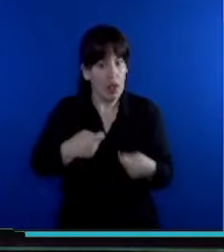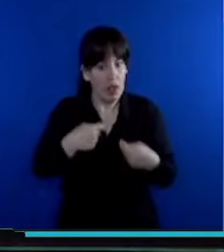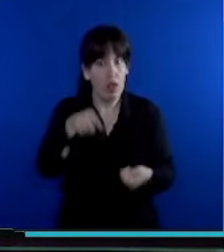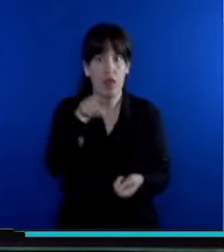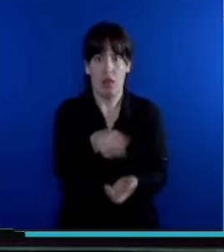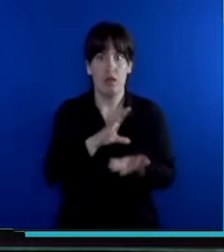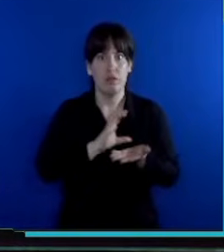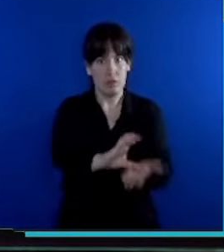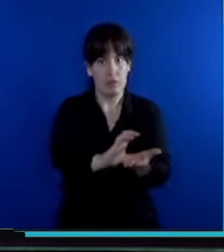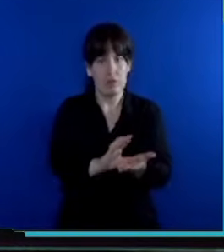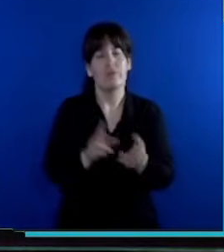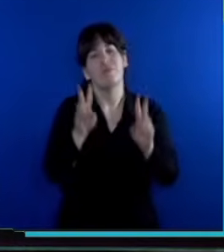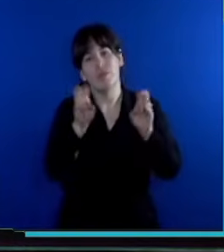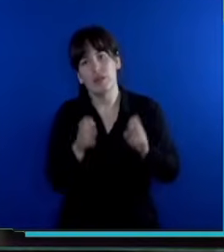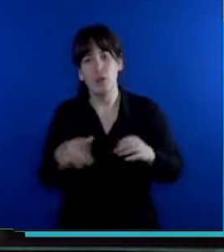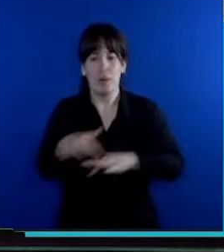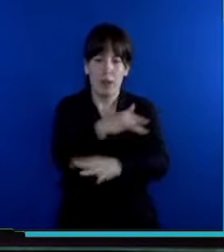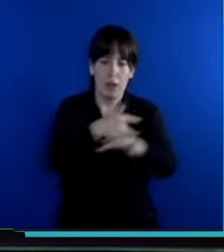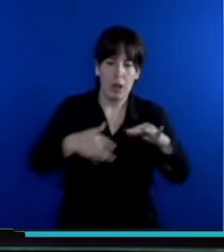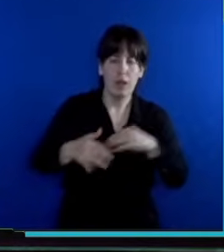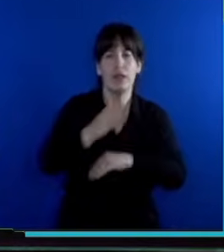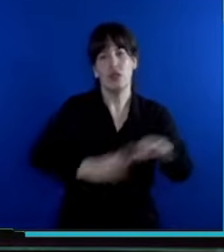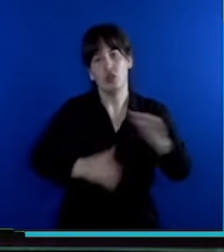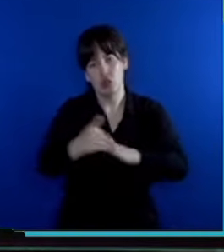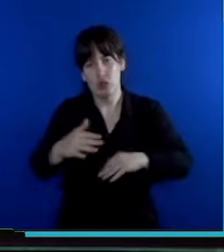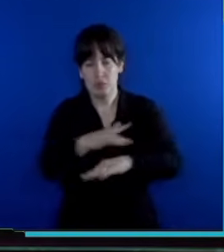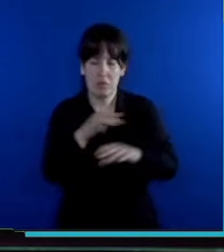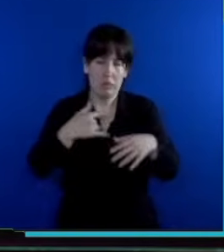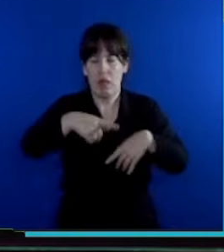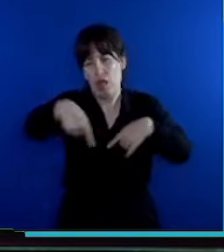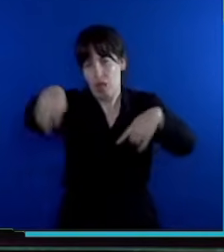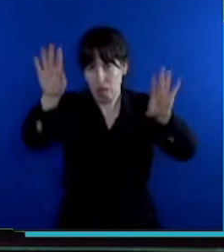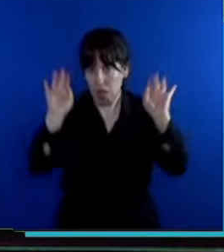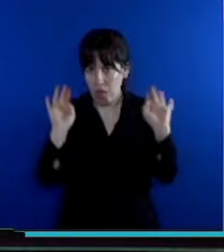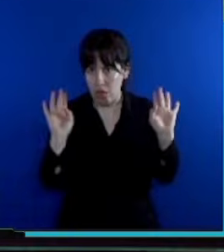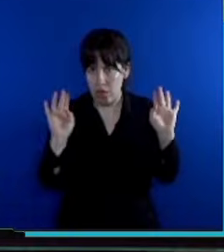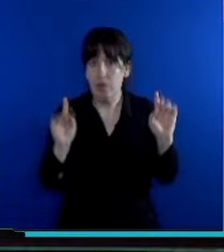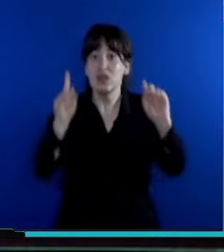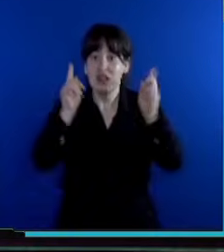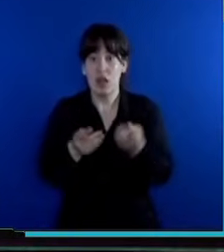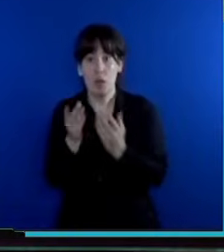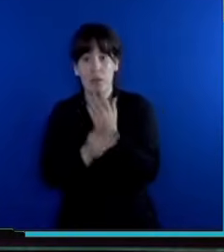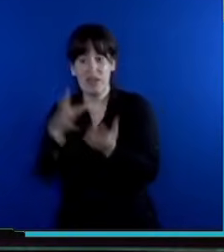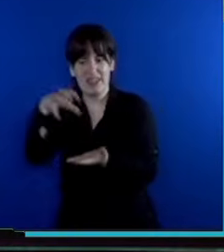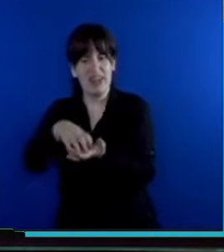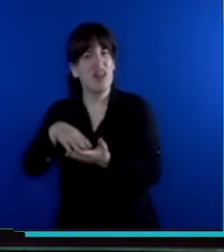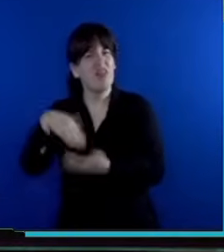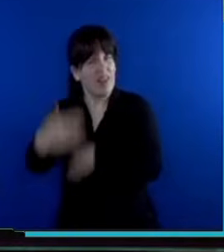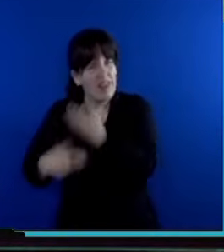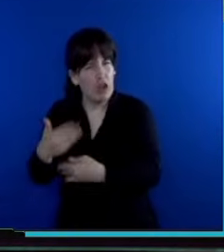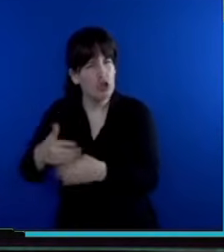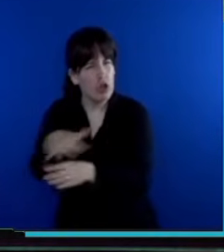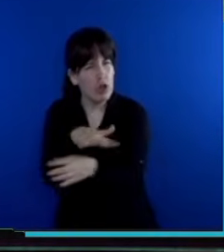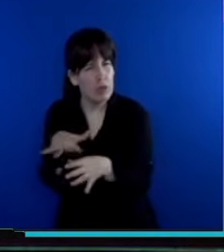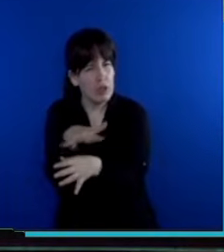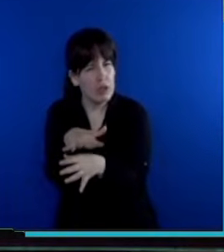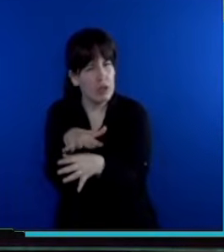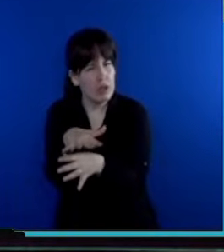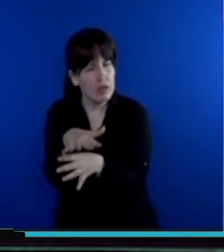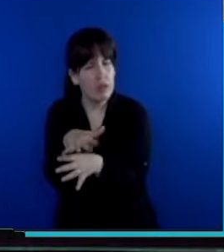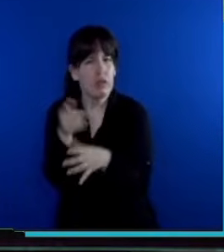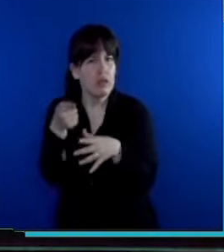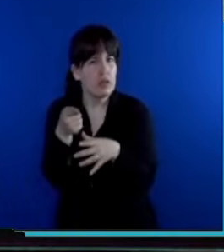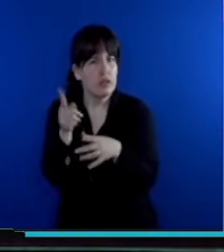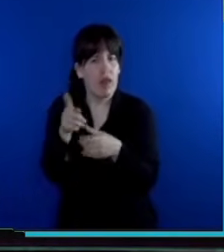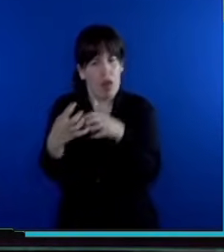de las políticas habitacionales, de las urbanizaciones, etcétera, etcétera. Pero también tiene un Ministerio de Desarrollo de la Comunidad, que a su